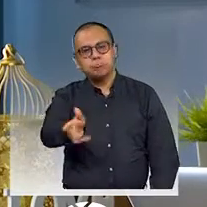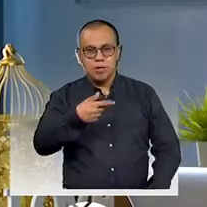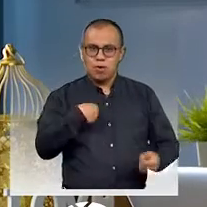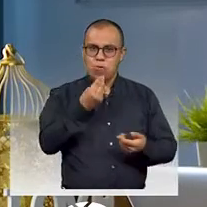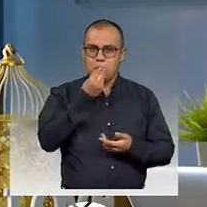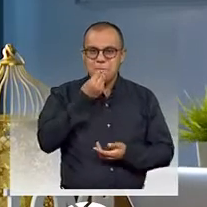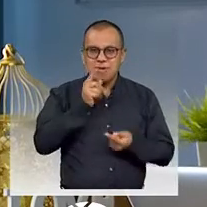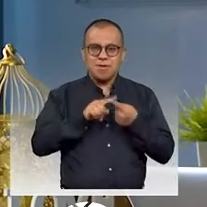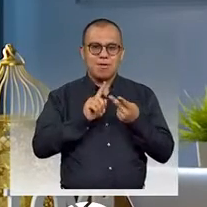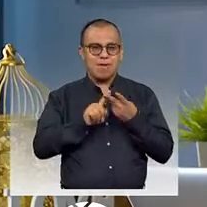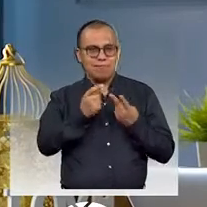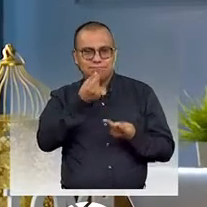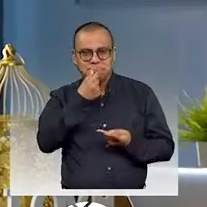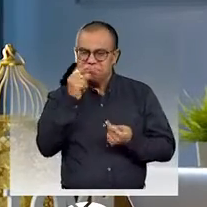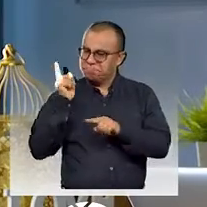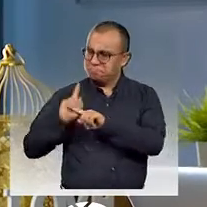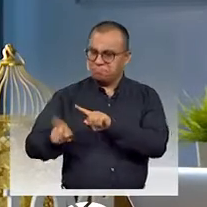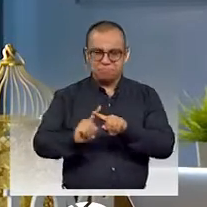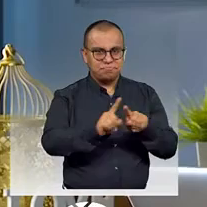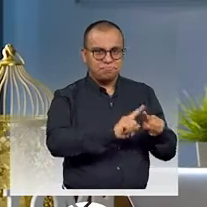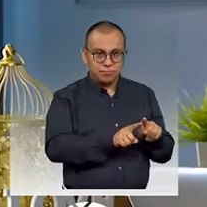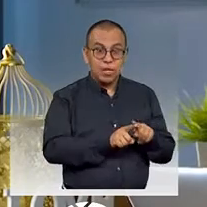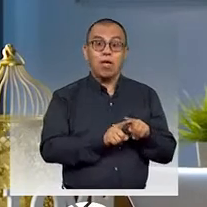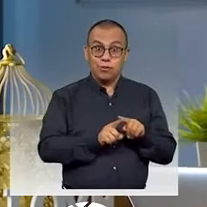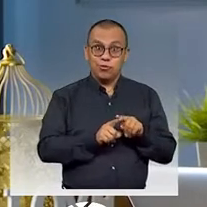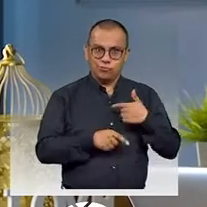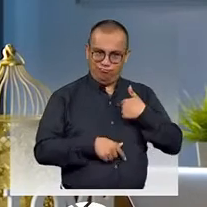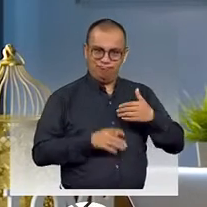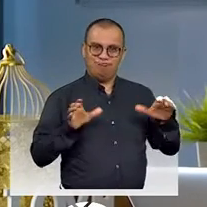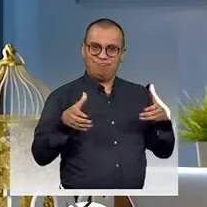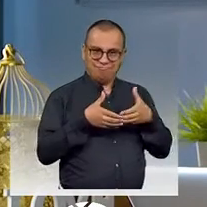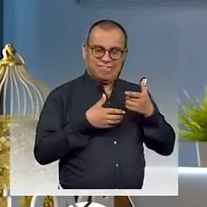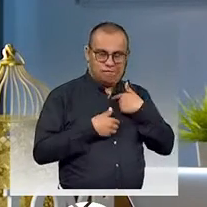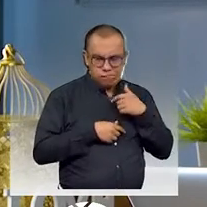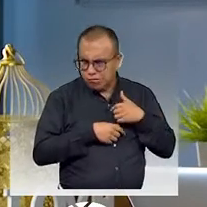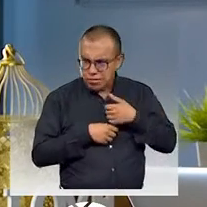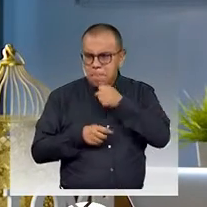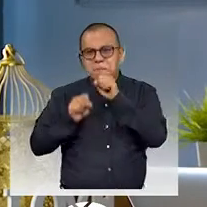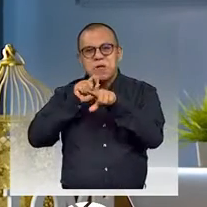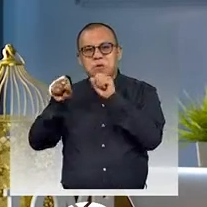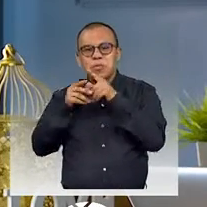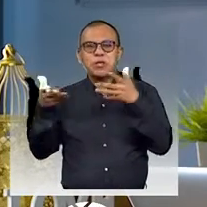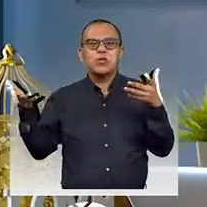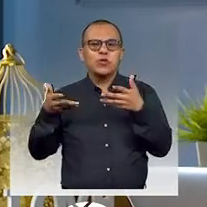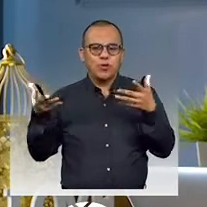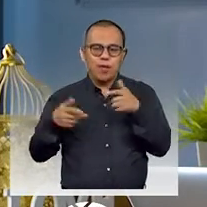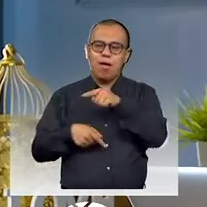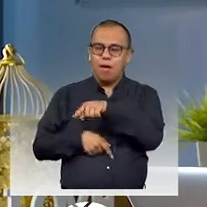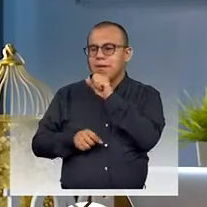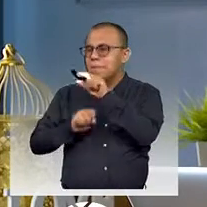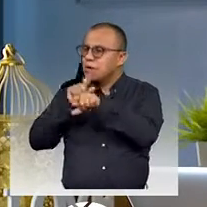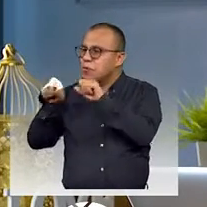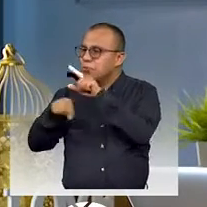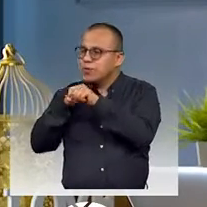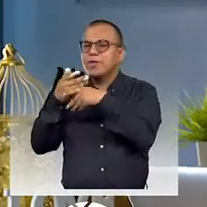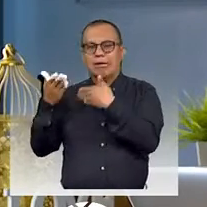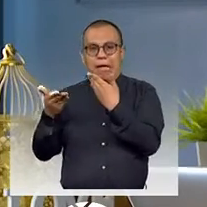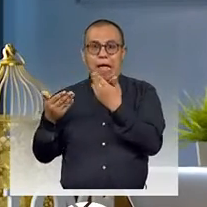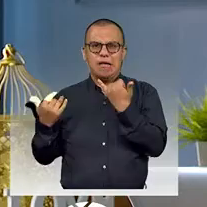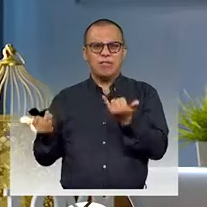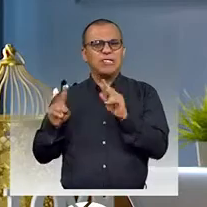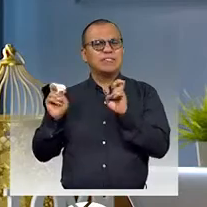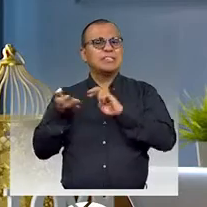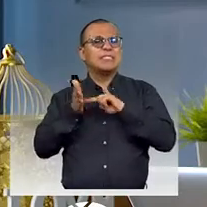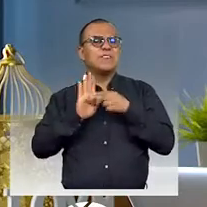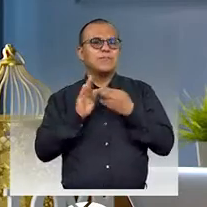alimentos, medicinas y demás productos. Noticias Capital habló con ellos en la localidad de Los Mártires y nos contaron lo que ha representado esta pandemia.